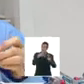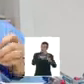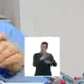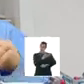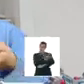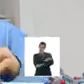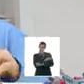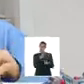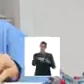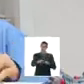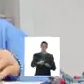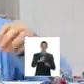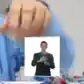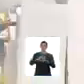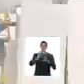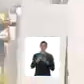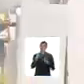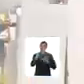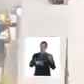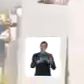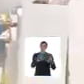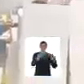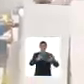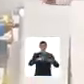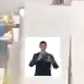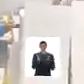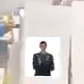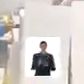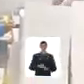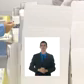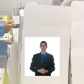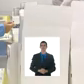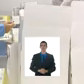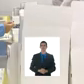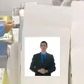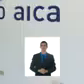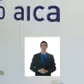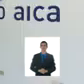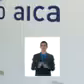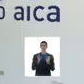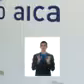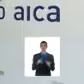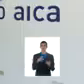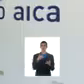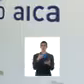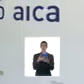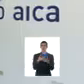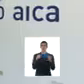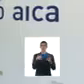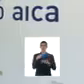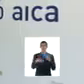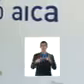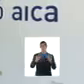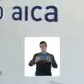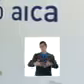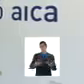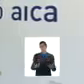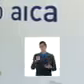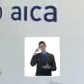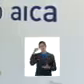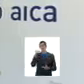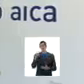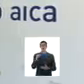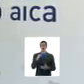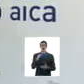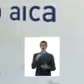equipamiento fundamental. Se reanuda también aquí en Liorat la fabricación de los anestésicos dentales, que también ha sido uno de los principales problemas